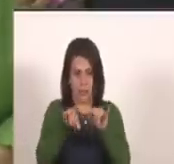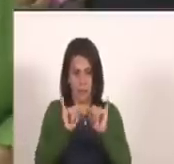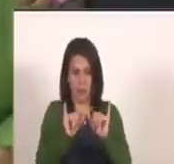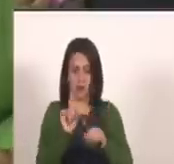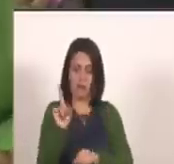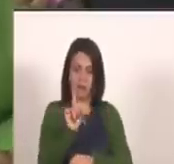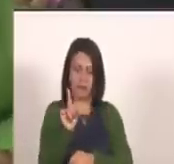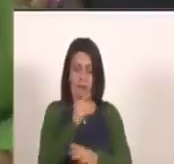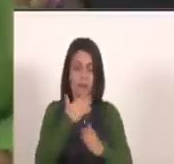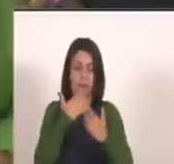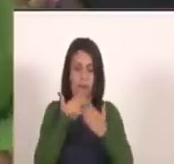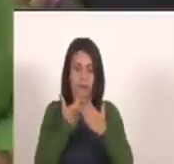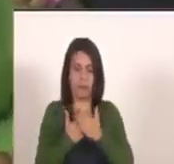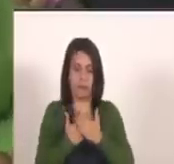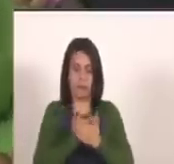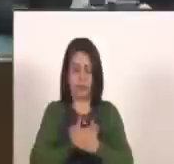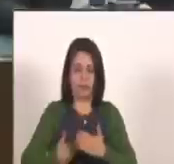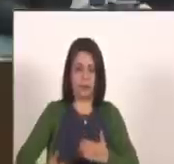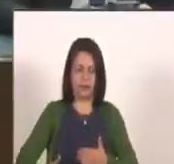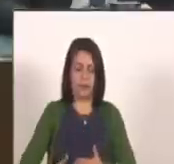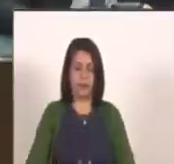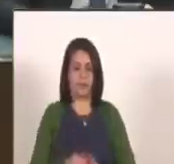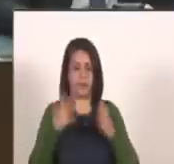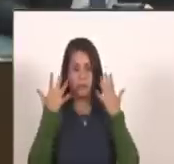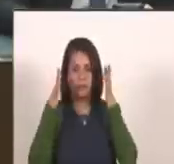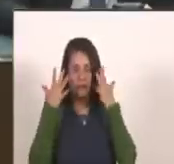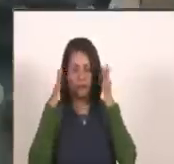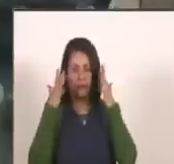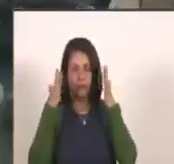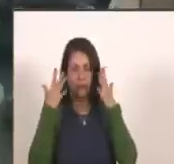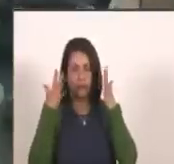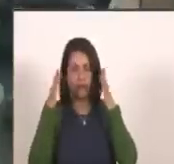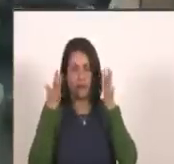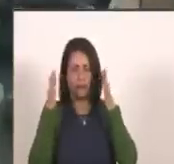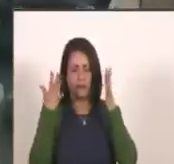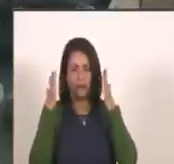suceder. Muchísimas gracias, presidente.